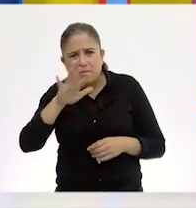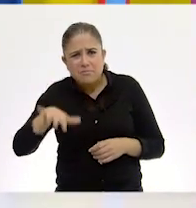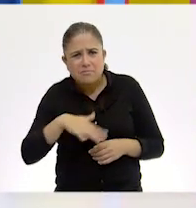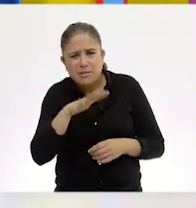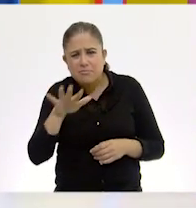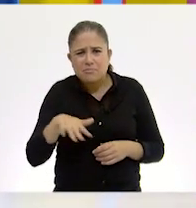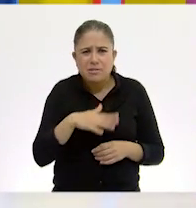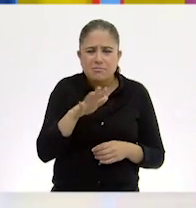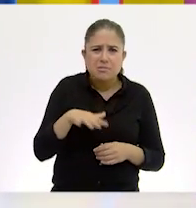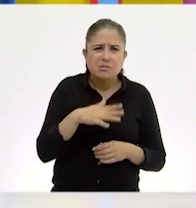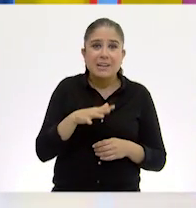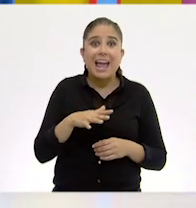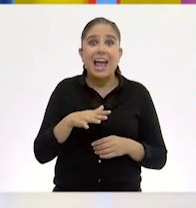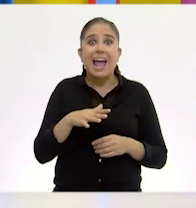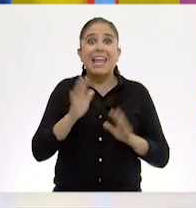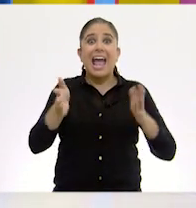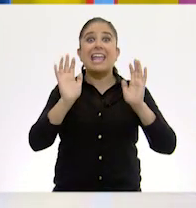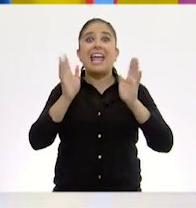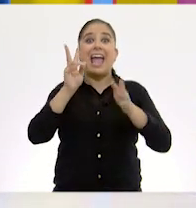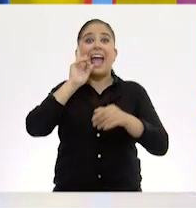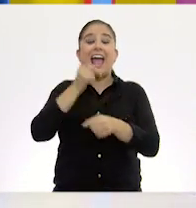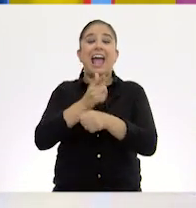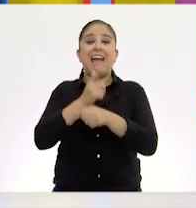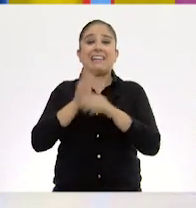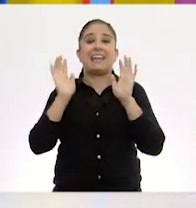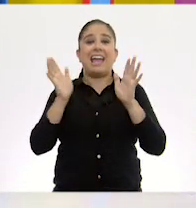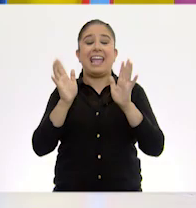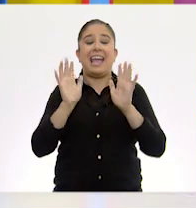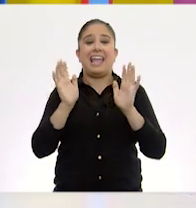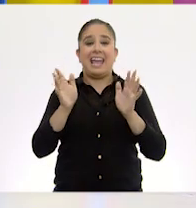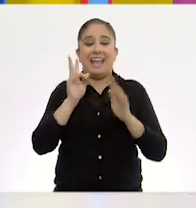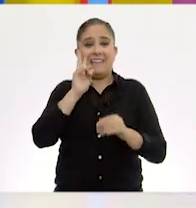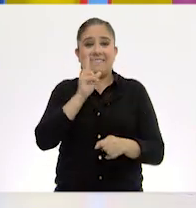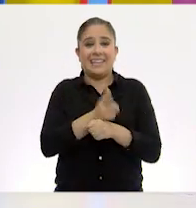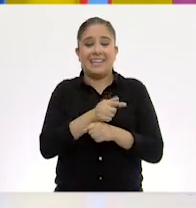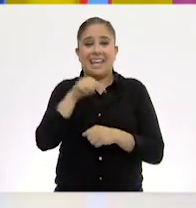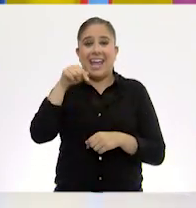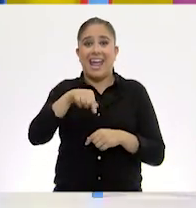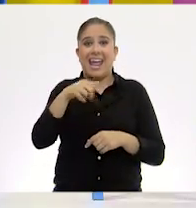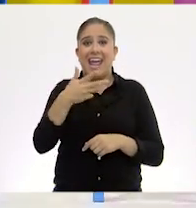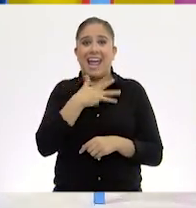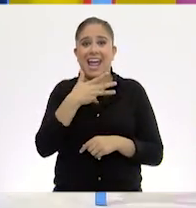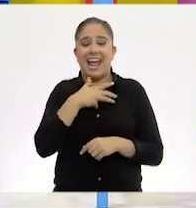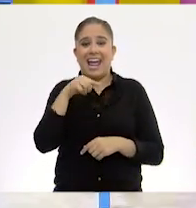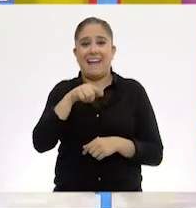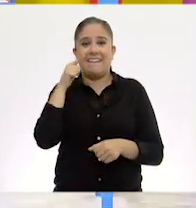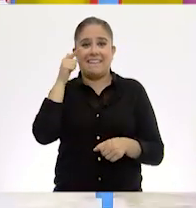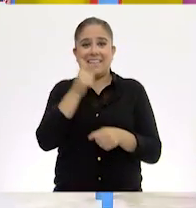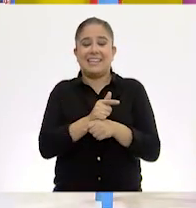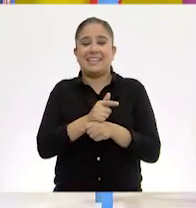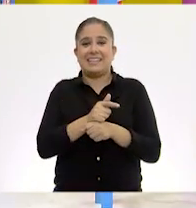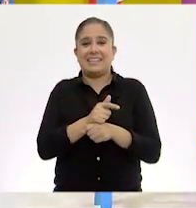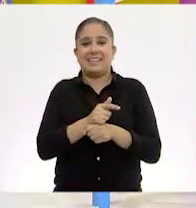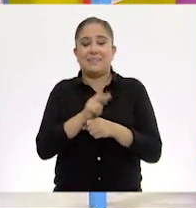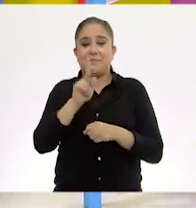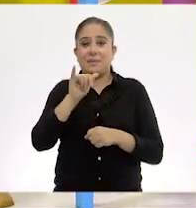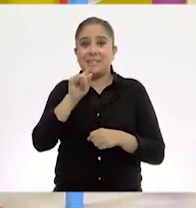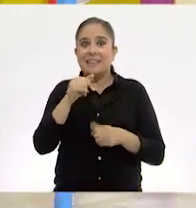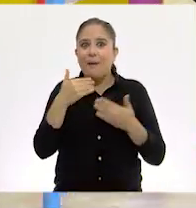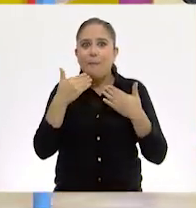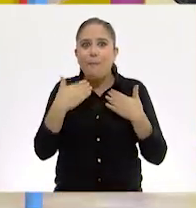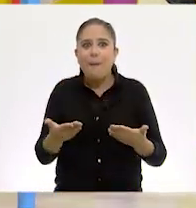pero... Creo... ¡Ay, ya la vi! Ahí. ¡Ya la vi, ya la vi! ¡Ándale, muy bien! ¡Aquí está! ¡Vamos muy bien,